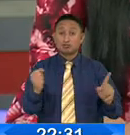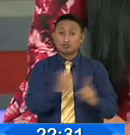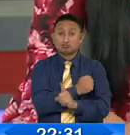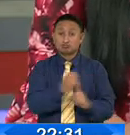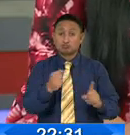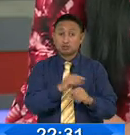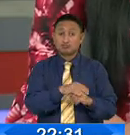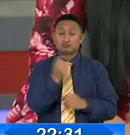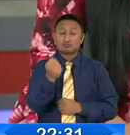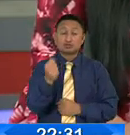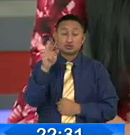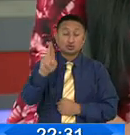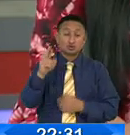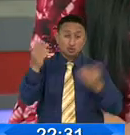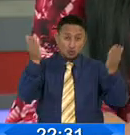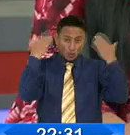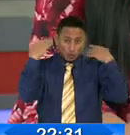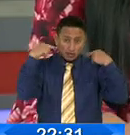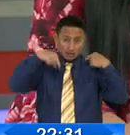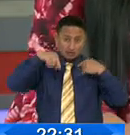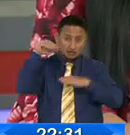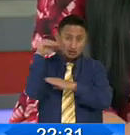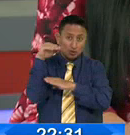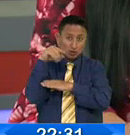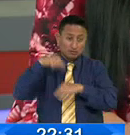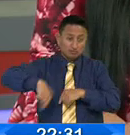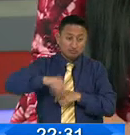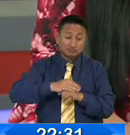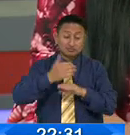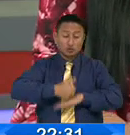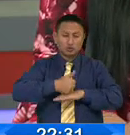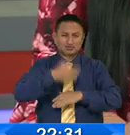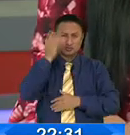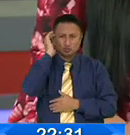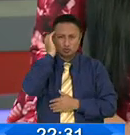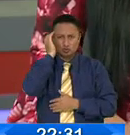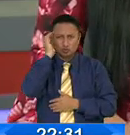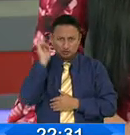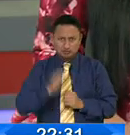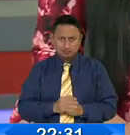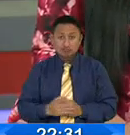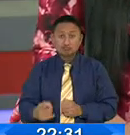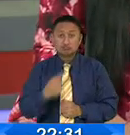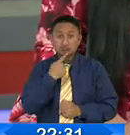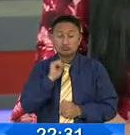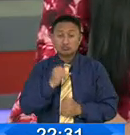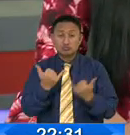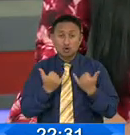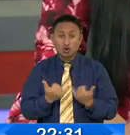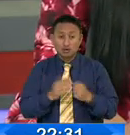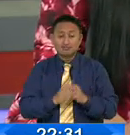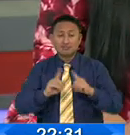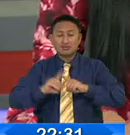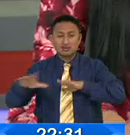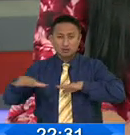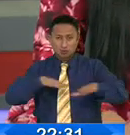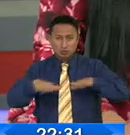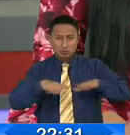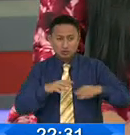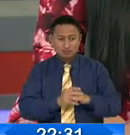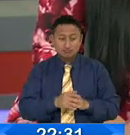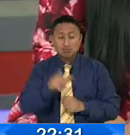el sur de Guayaquil, en nuestro país, preocupan a las autoridades, quienes han ejecutado varios operativos para dar con